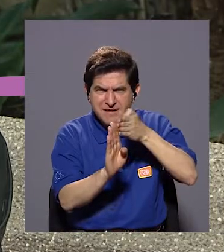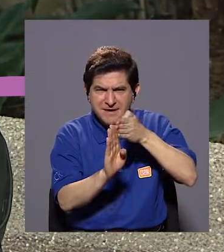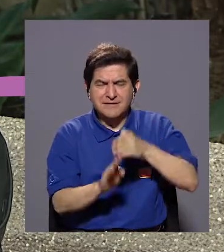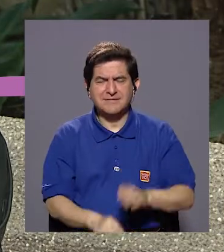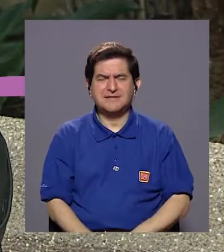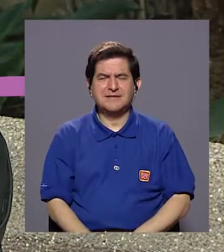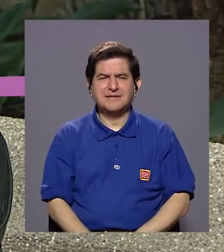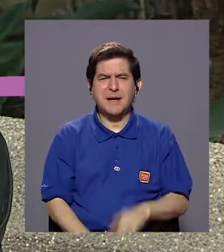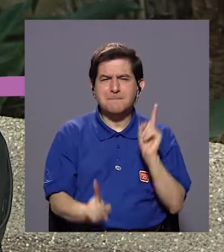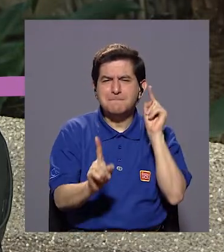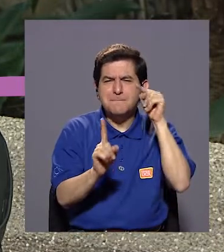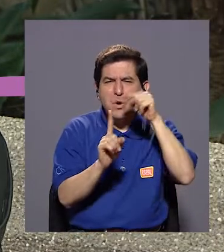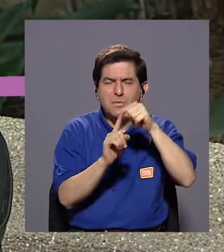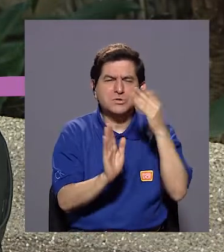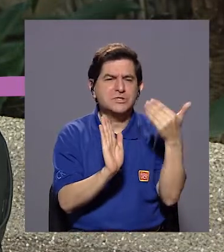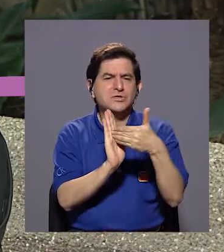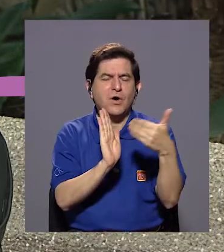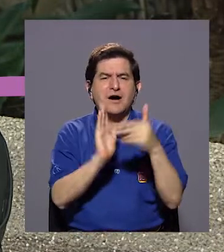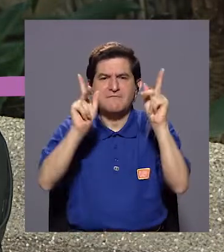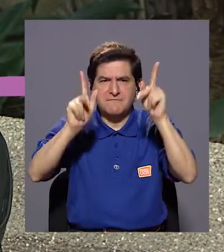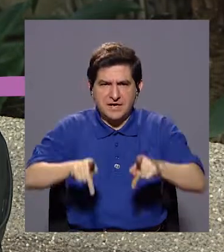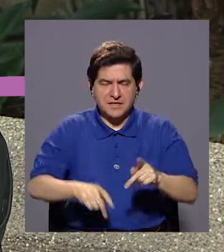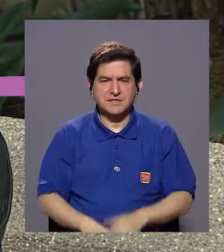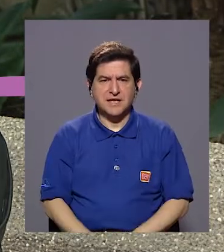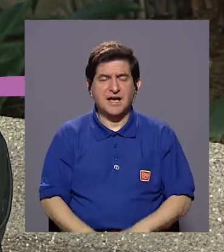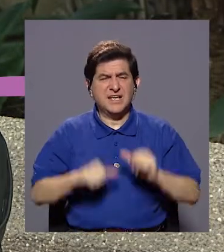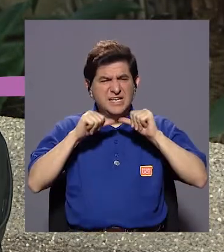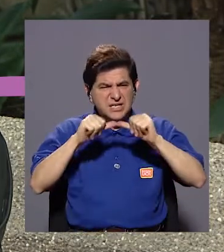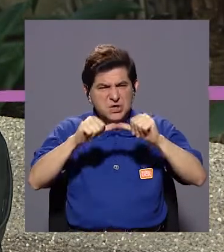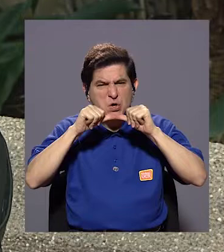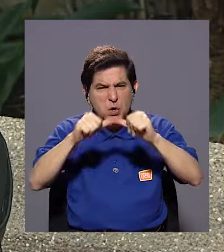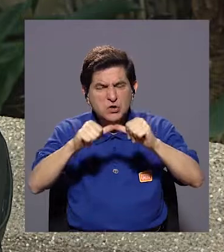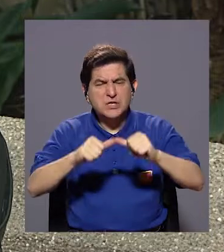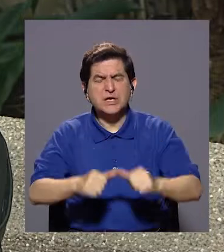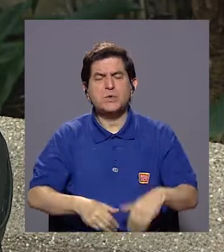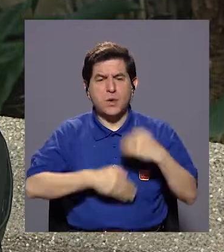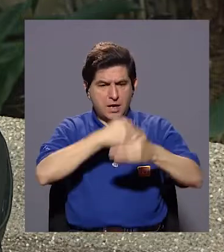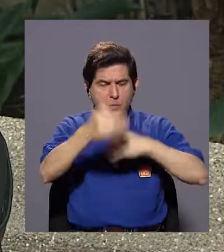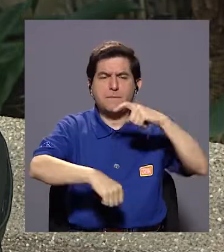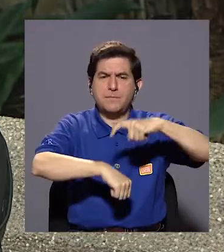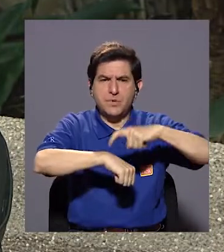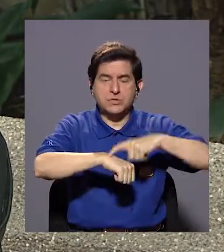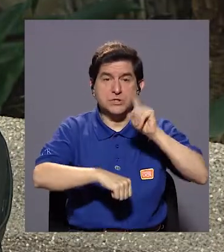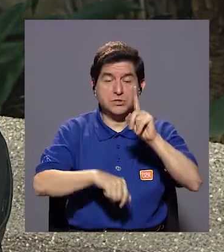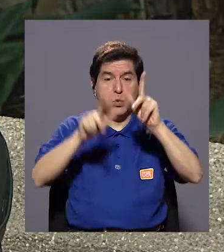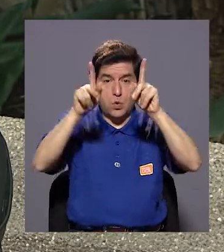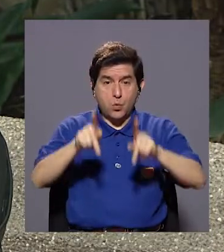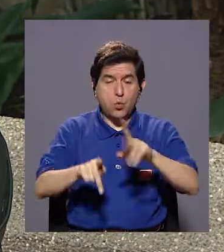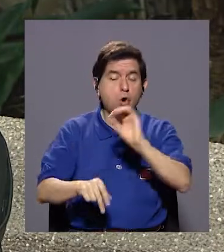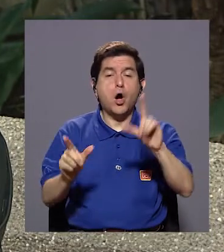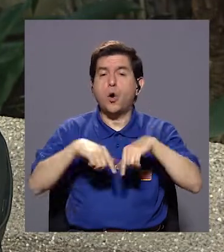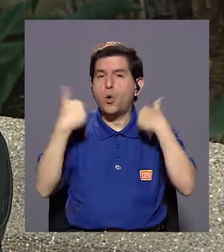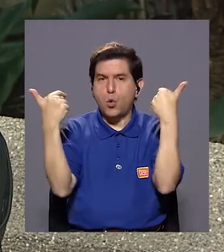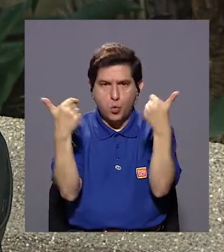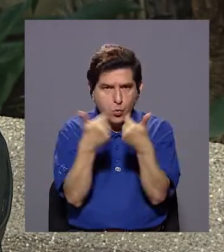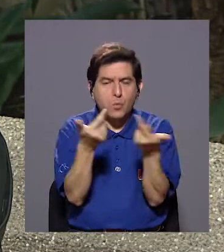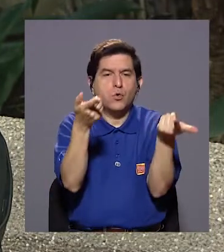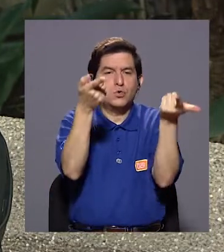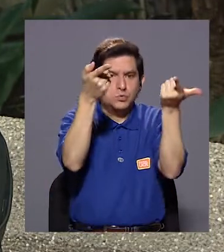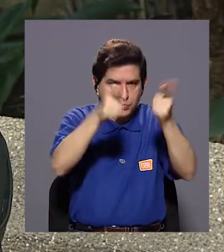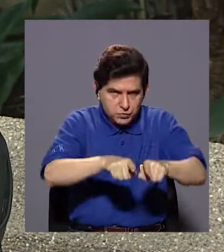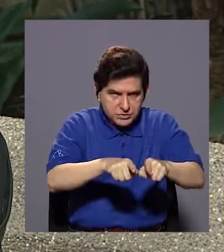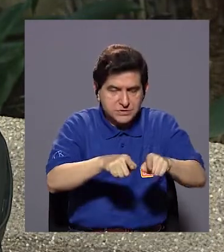¿verdad? Con la intención de hacerle daño a una persona, que es constante en el tiempo, dirigido a una persona o a un grupo, que se